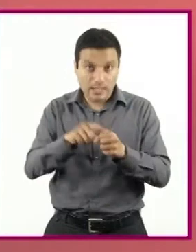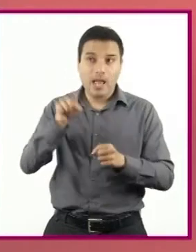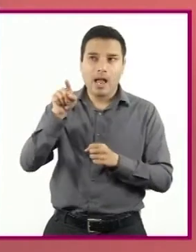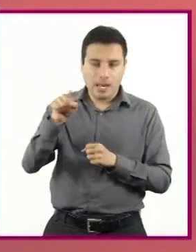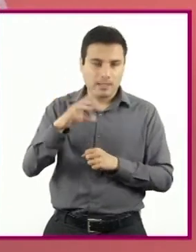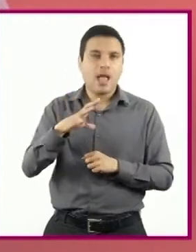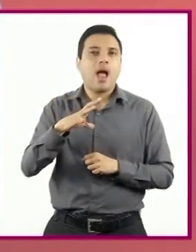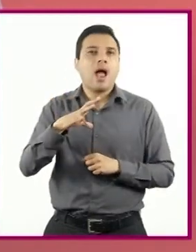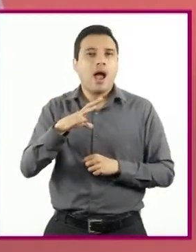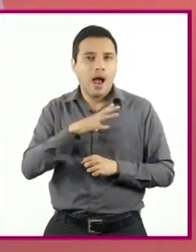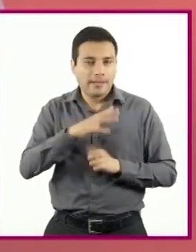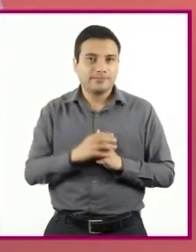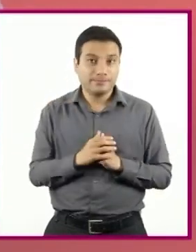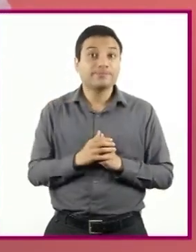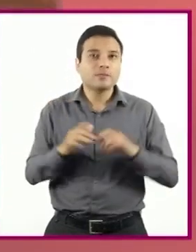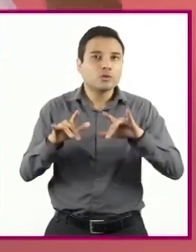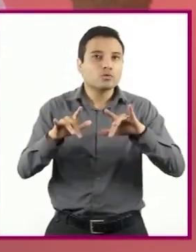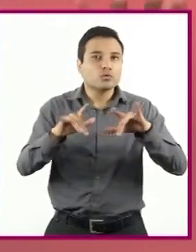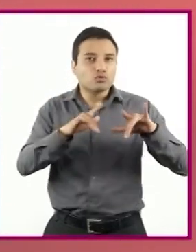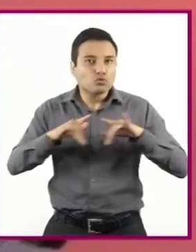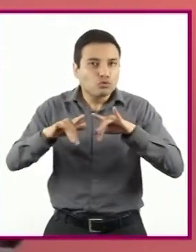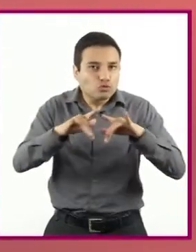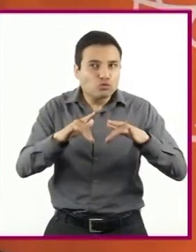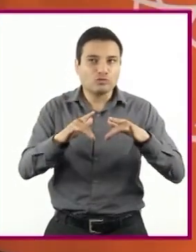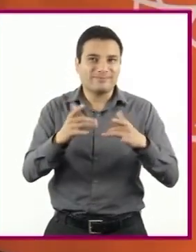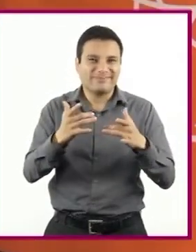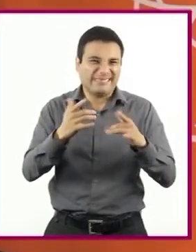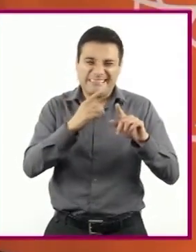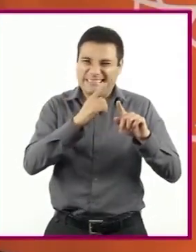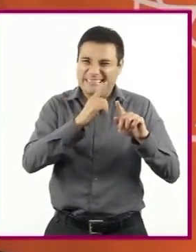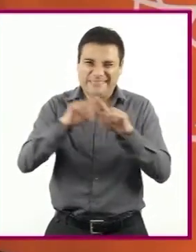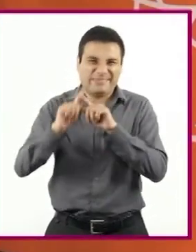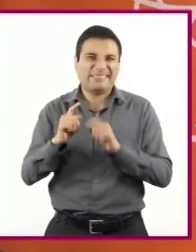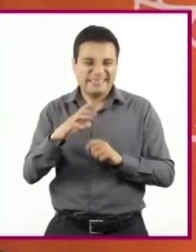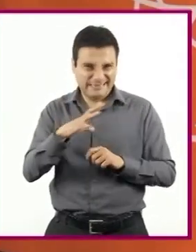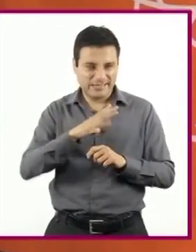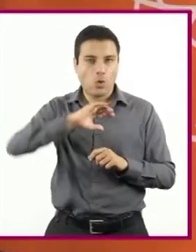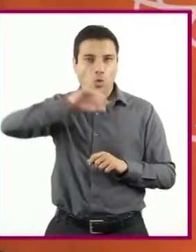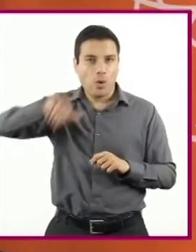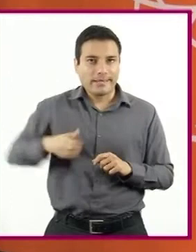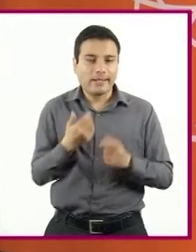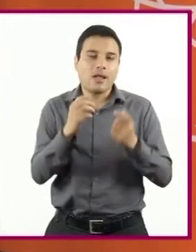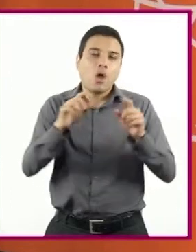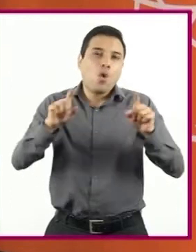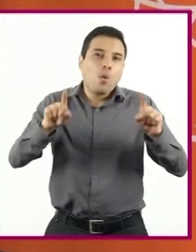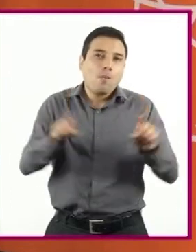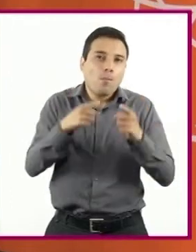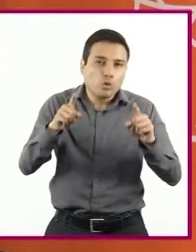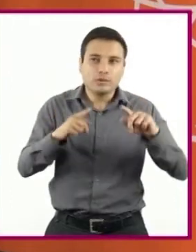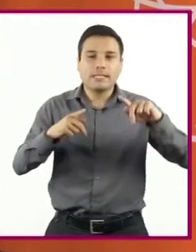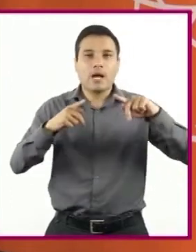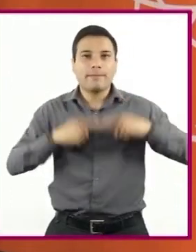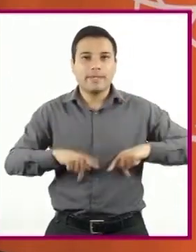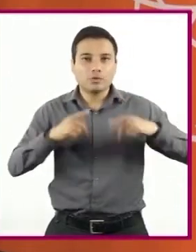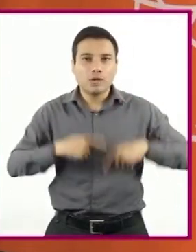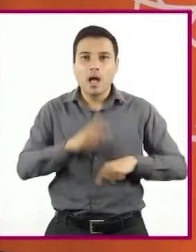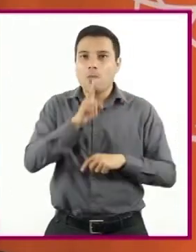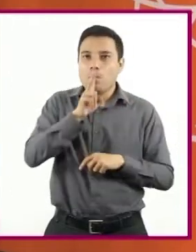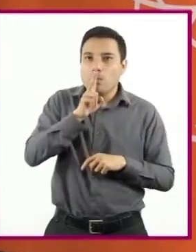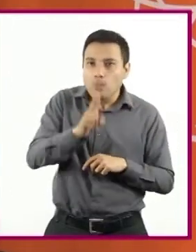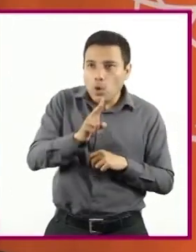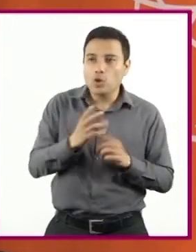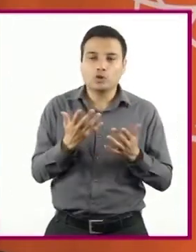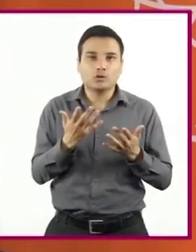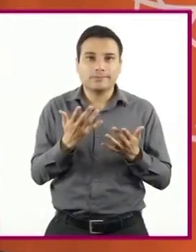la memoria sonora de México. Entre sus acervos se conserva música, voces históricas, discursos